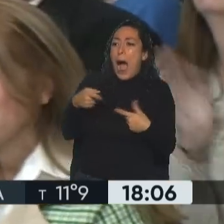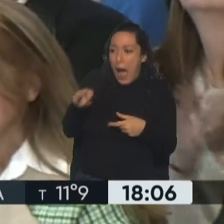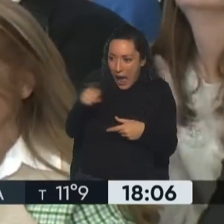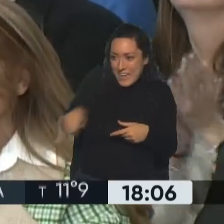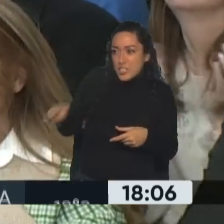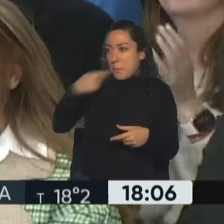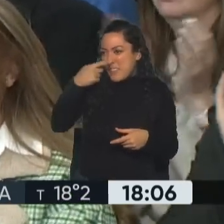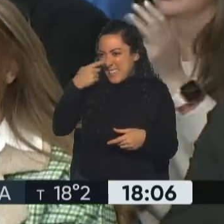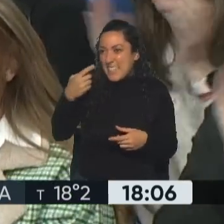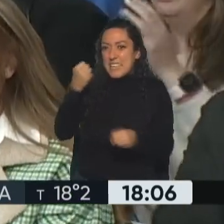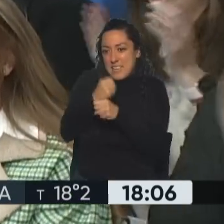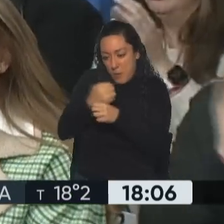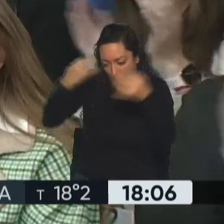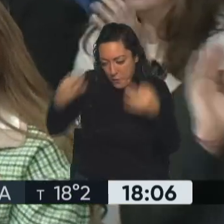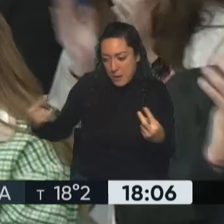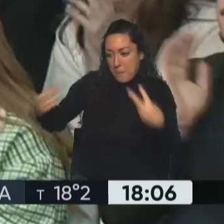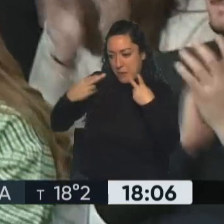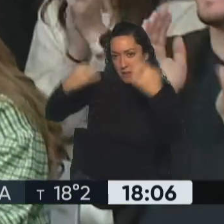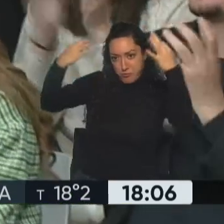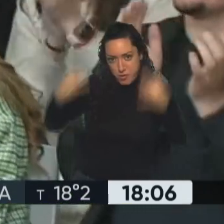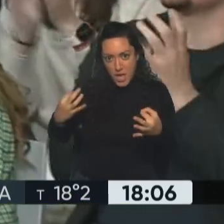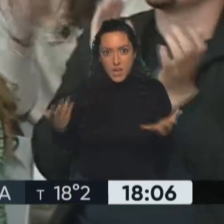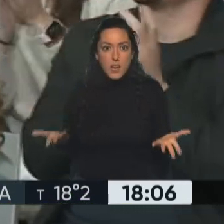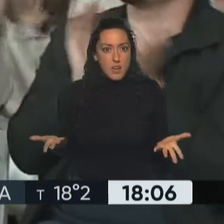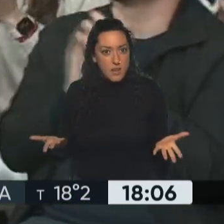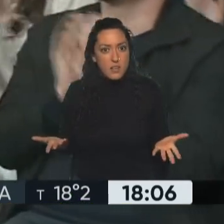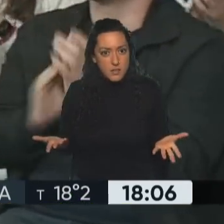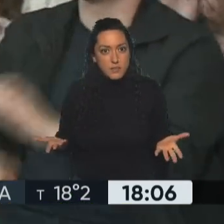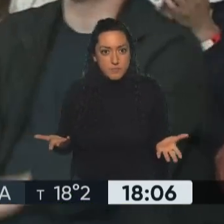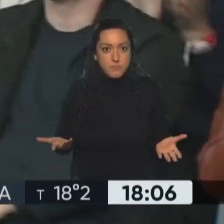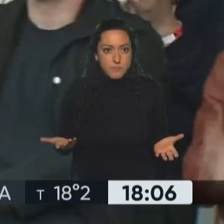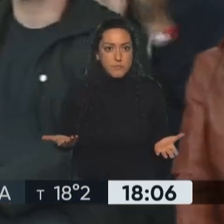interesa quedar bien. Y a